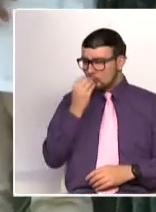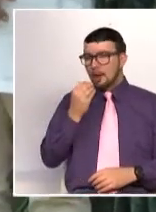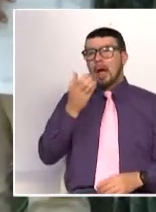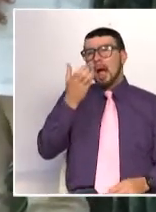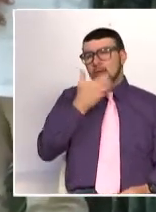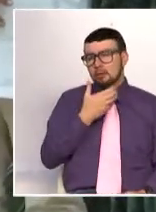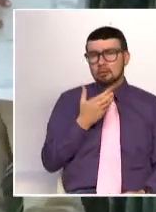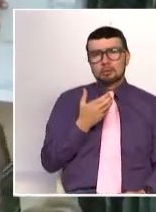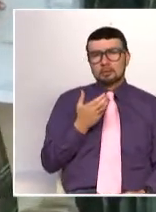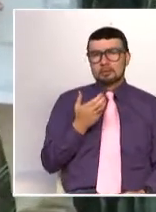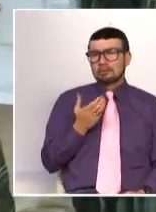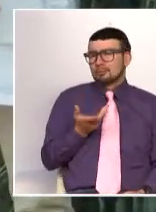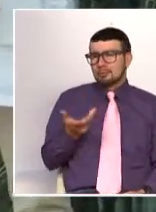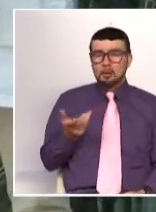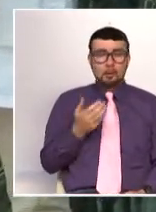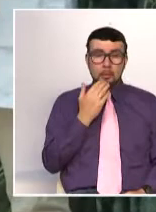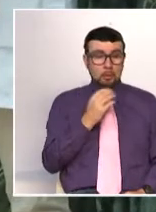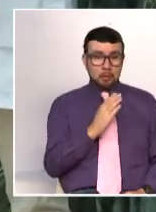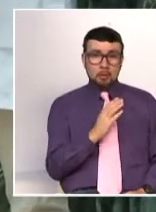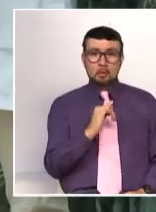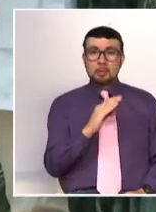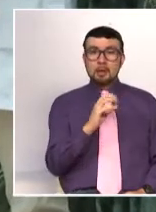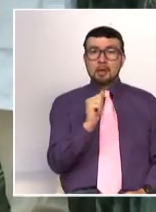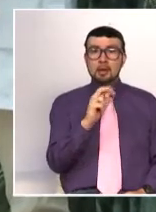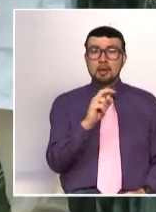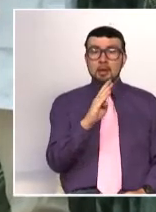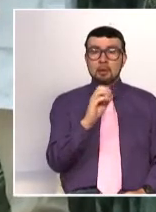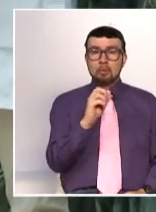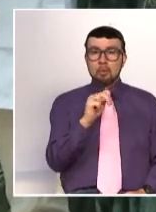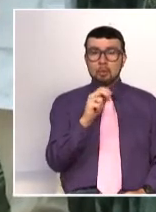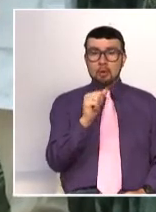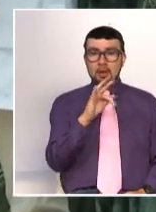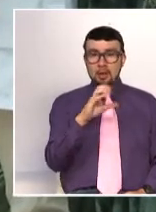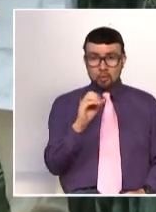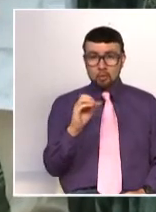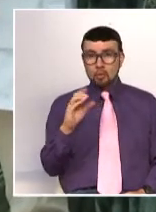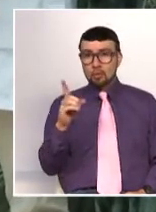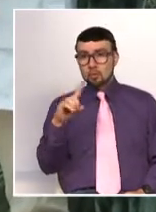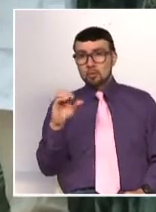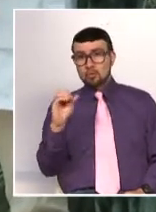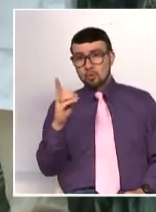con bicarbonato de sodio agua tibia y limón